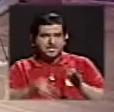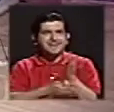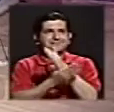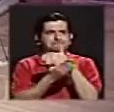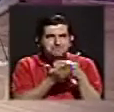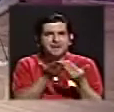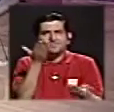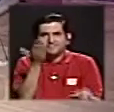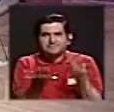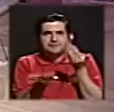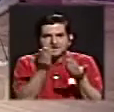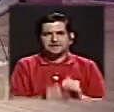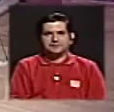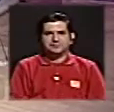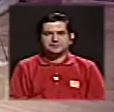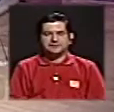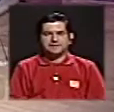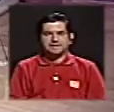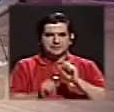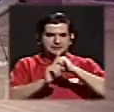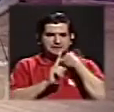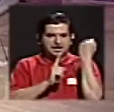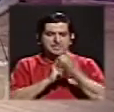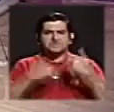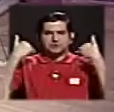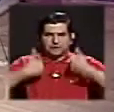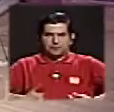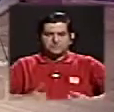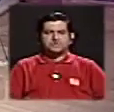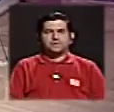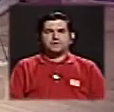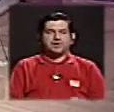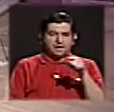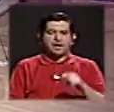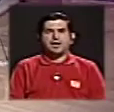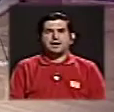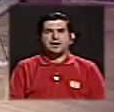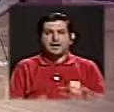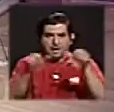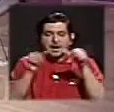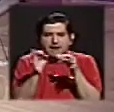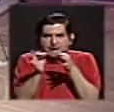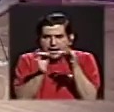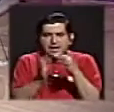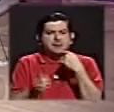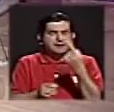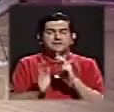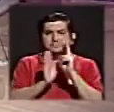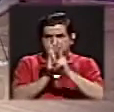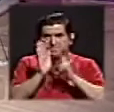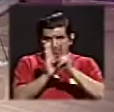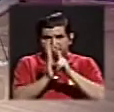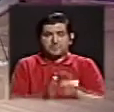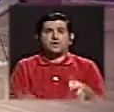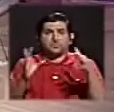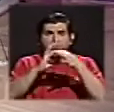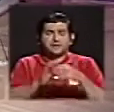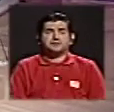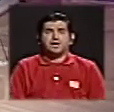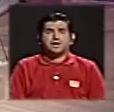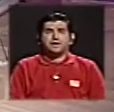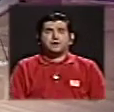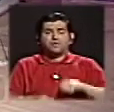parte de la dimensión humana, de la vida, de la sexualidad, y como nos decía el video, pues tiene mucho que ver con los abortos